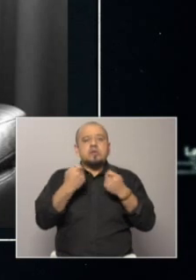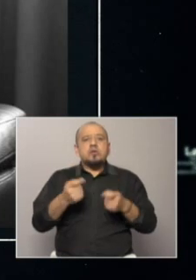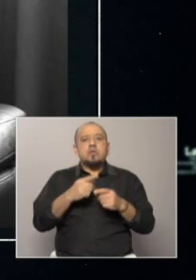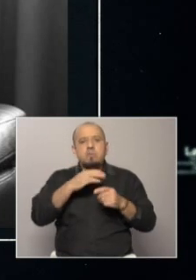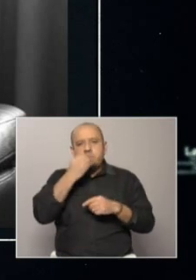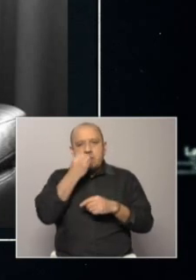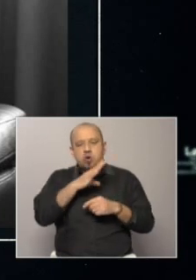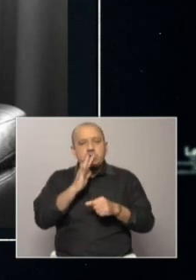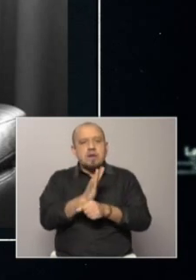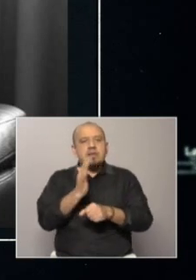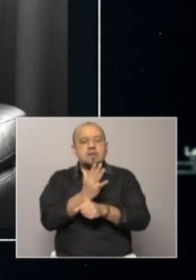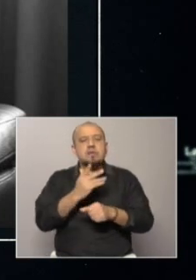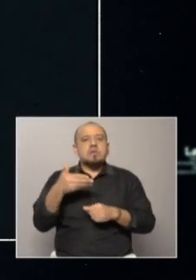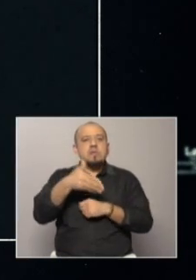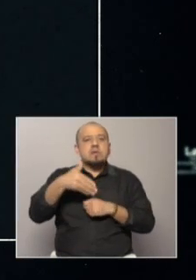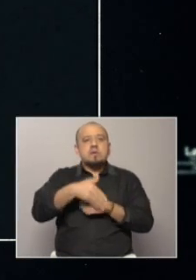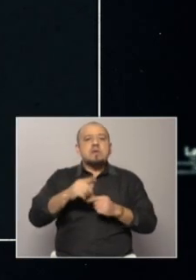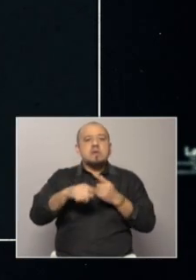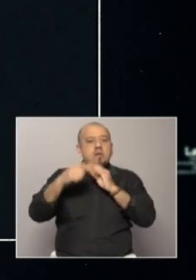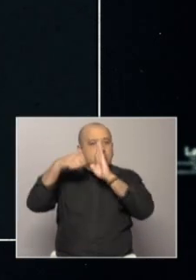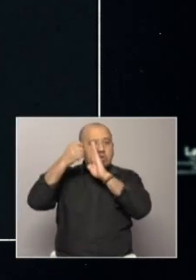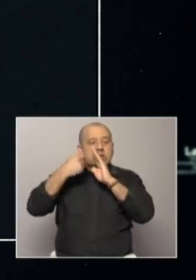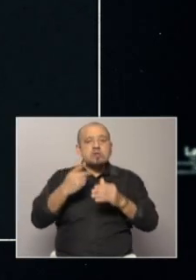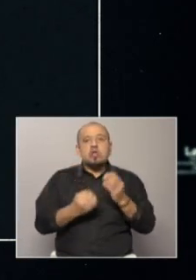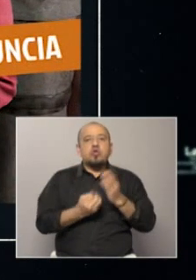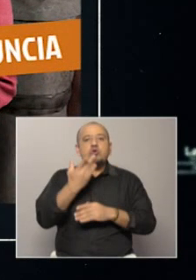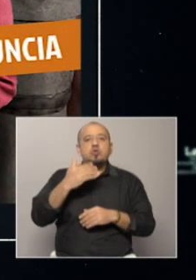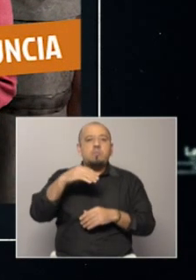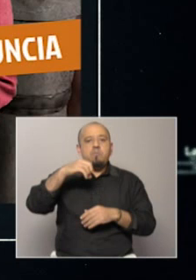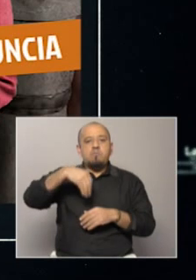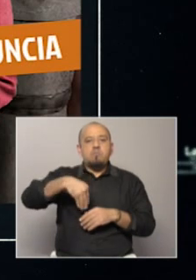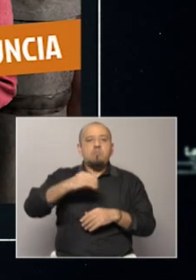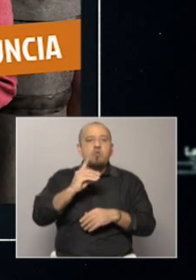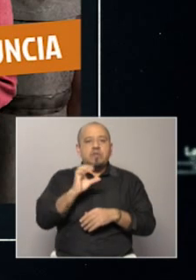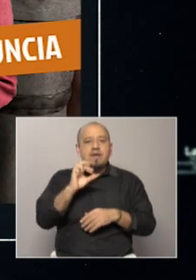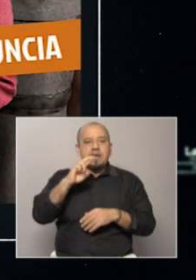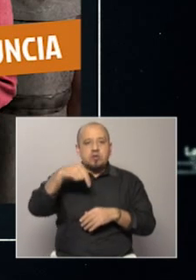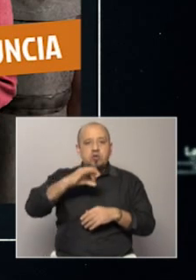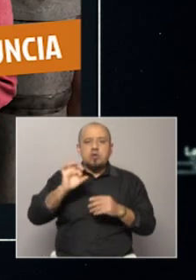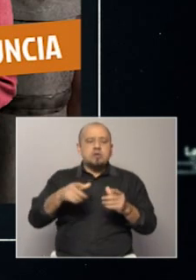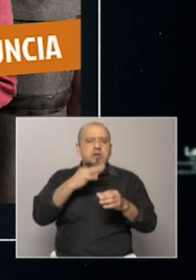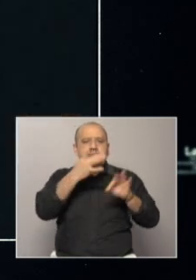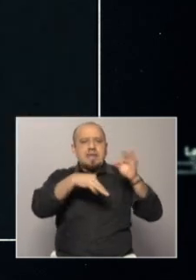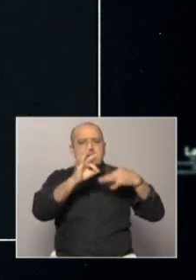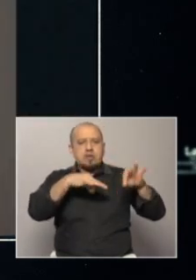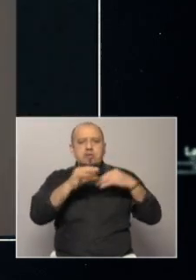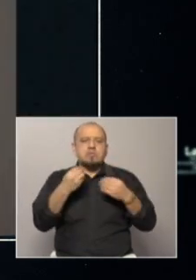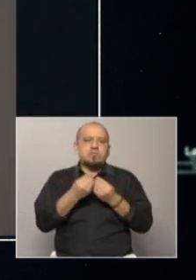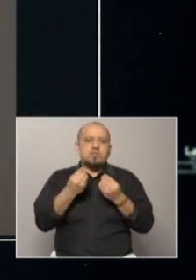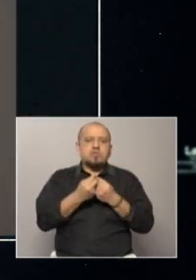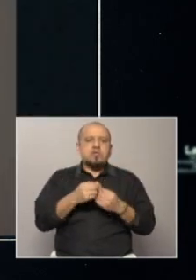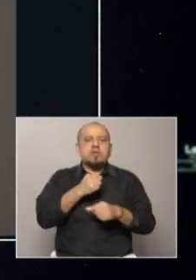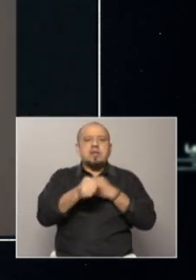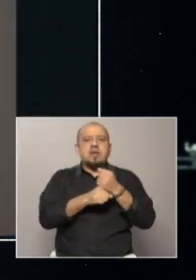como Mejor Actriz por su participación en el film Los Modernos. Ha participado en infinidad de obras de teatro, siendo galardonada en el